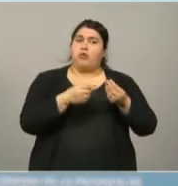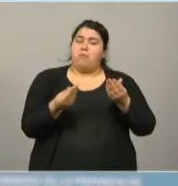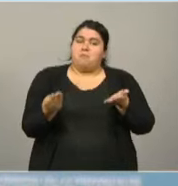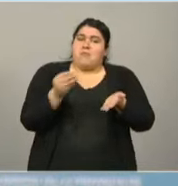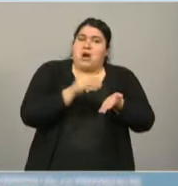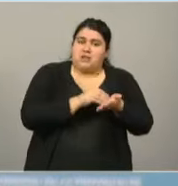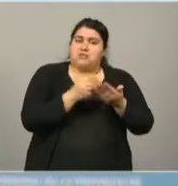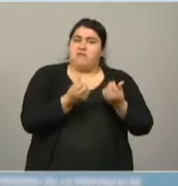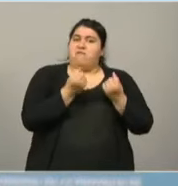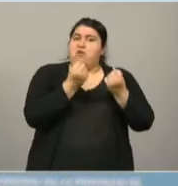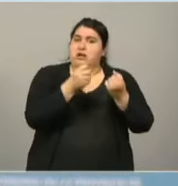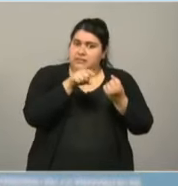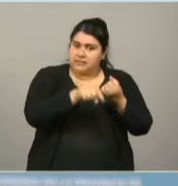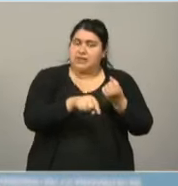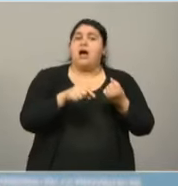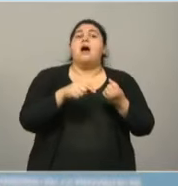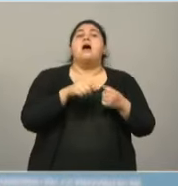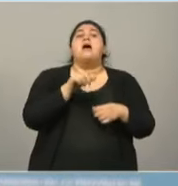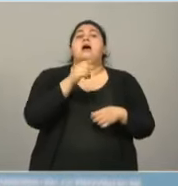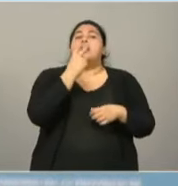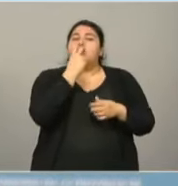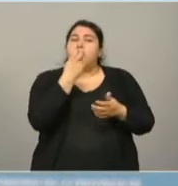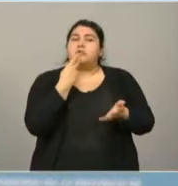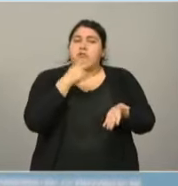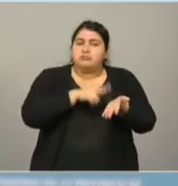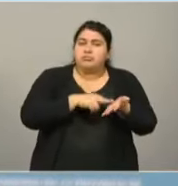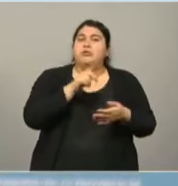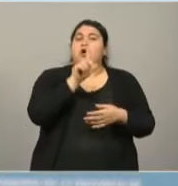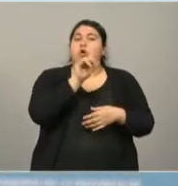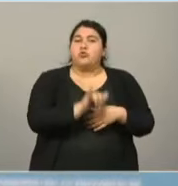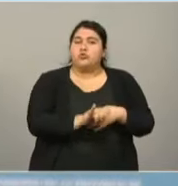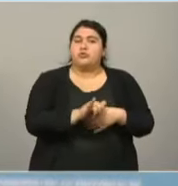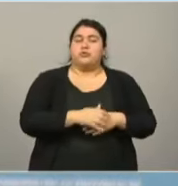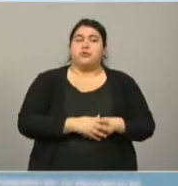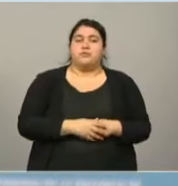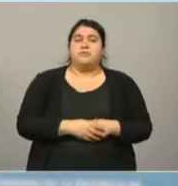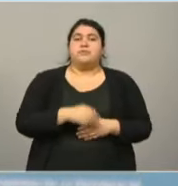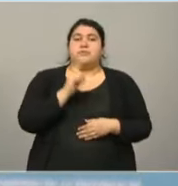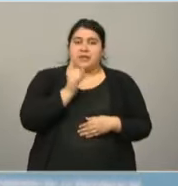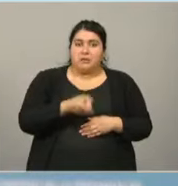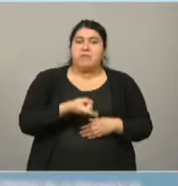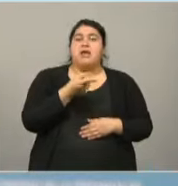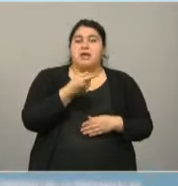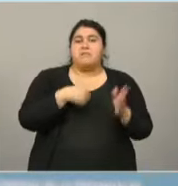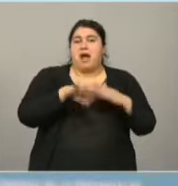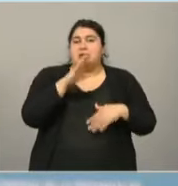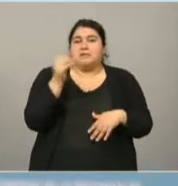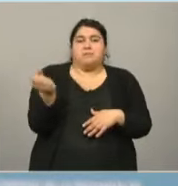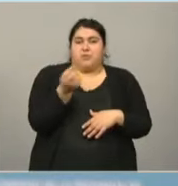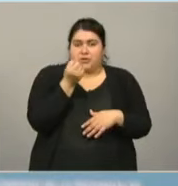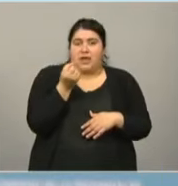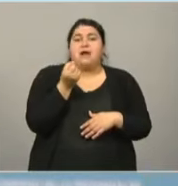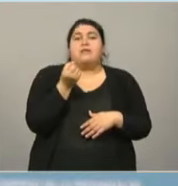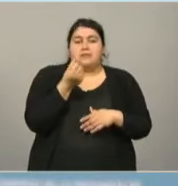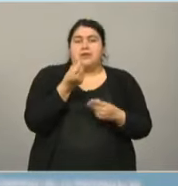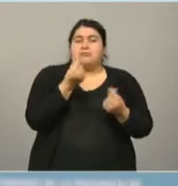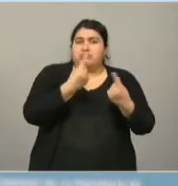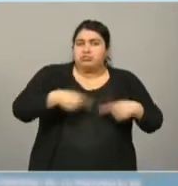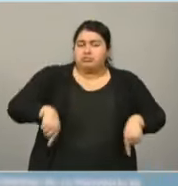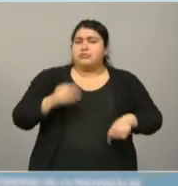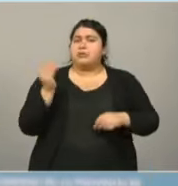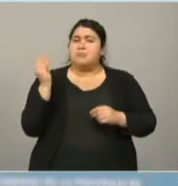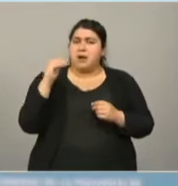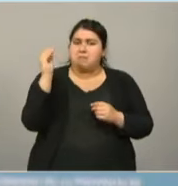la tarifa social eléctrica en un contexto en donde el gobierno nacional está incrementando muy fuertemente las tarifas lo